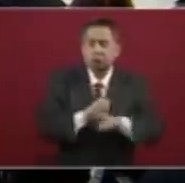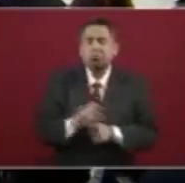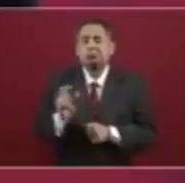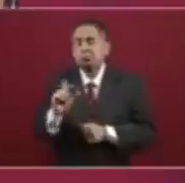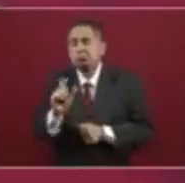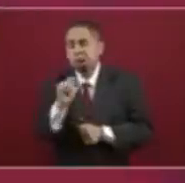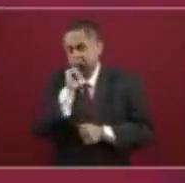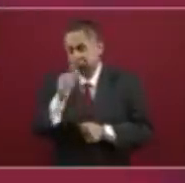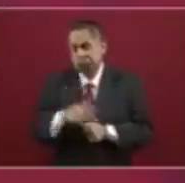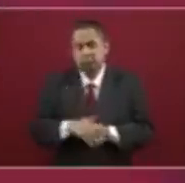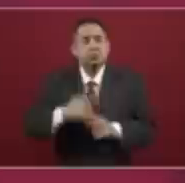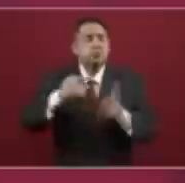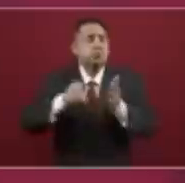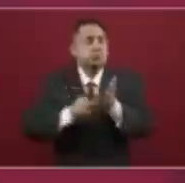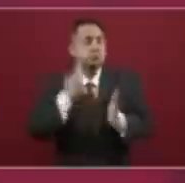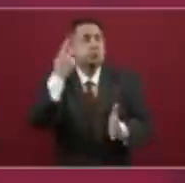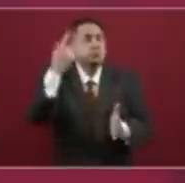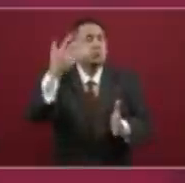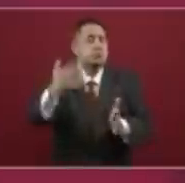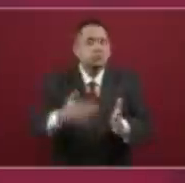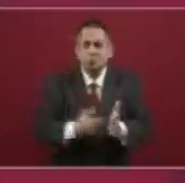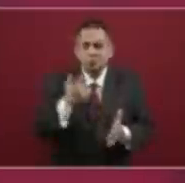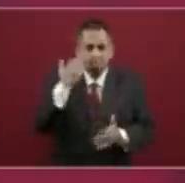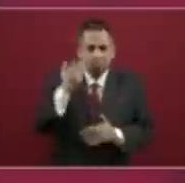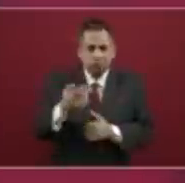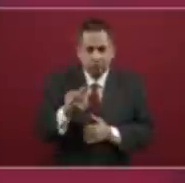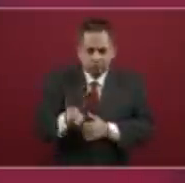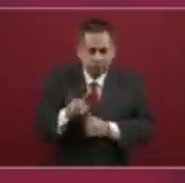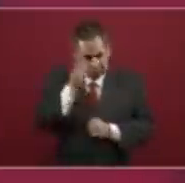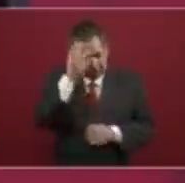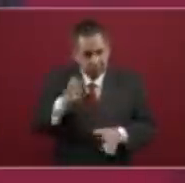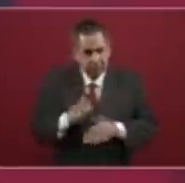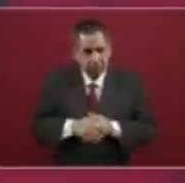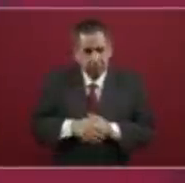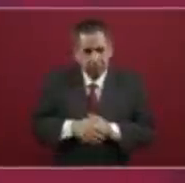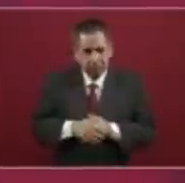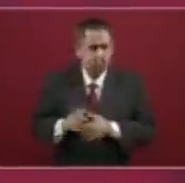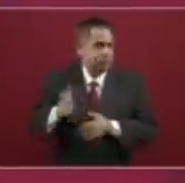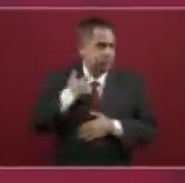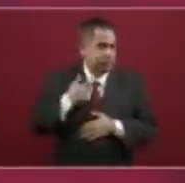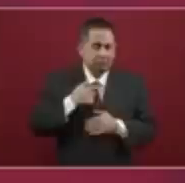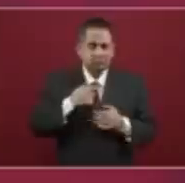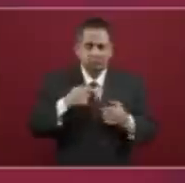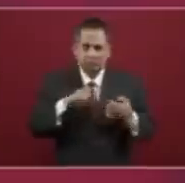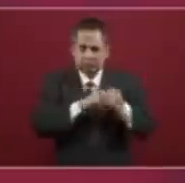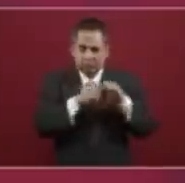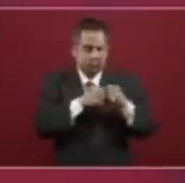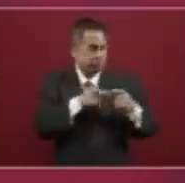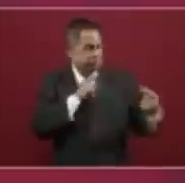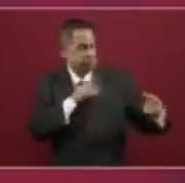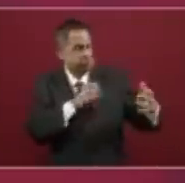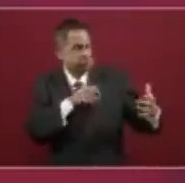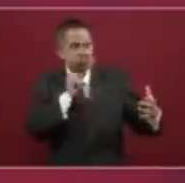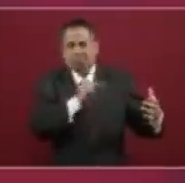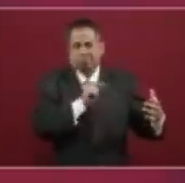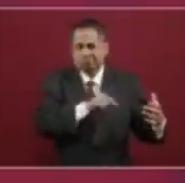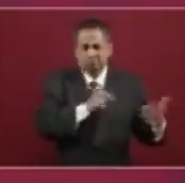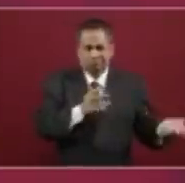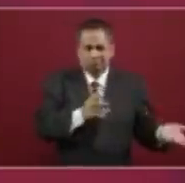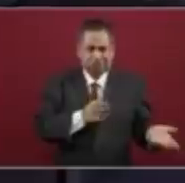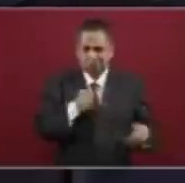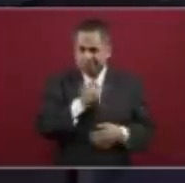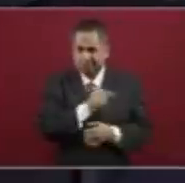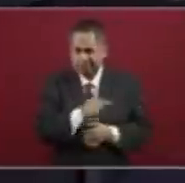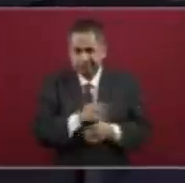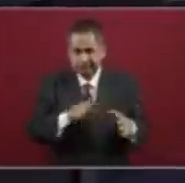que estas cosas se olvidan nuestros adversarios, con todo respeto. A veces